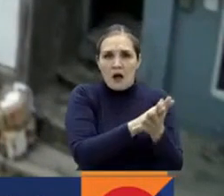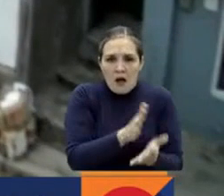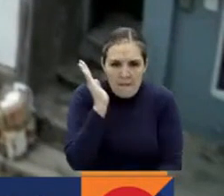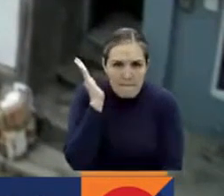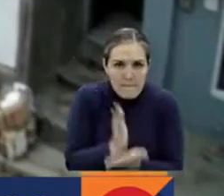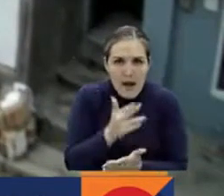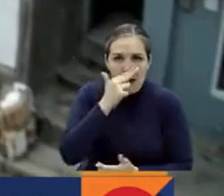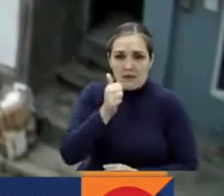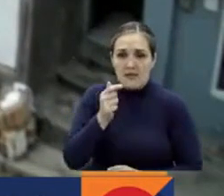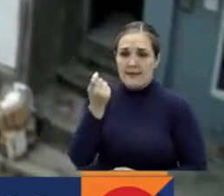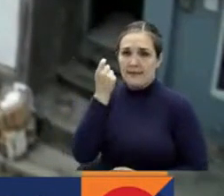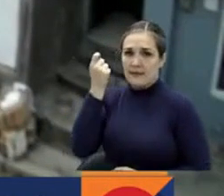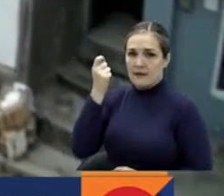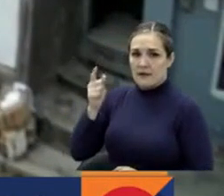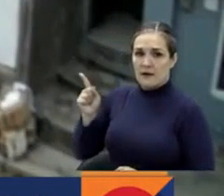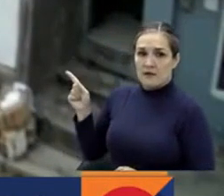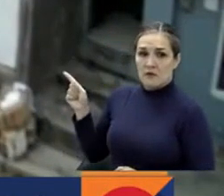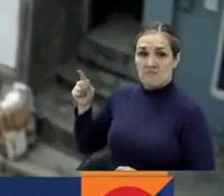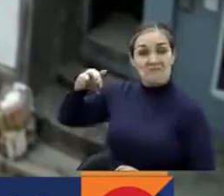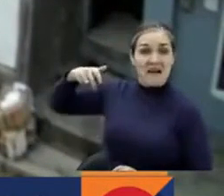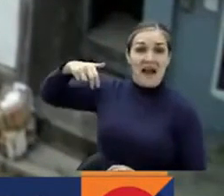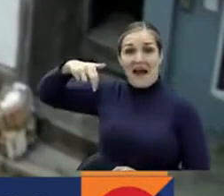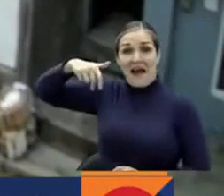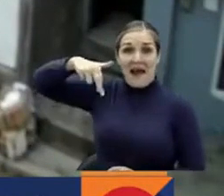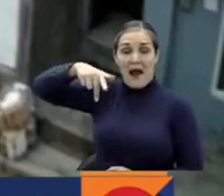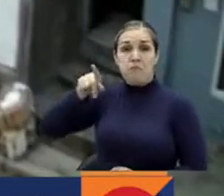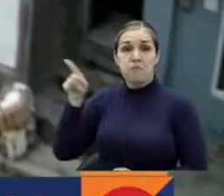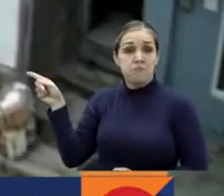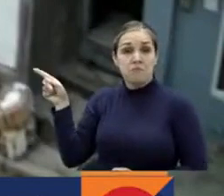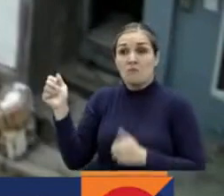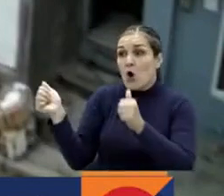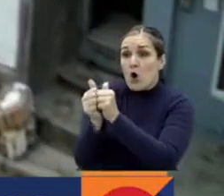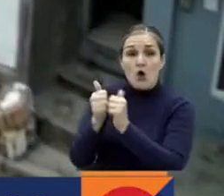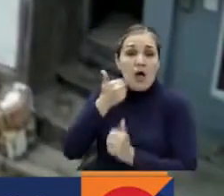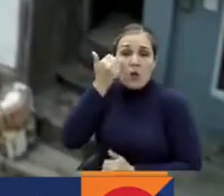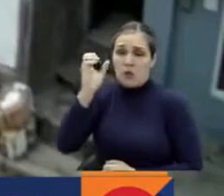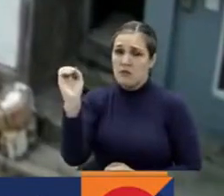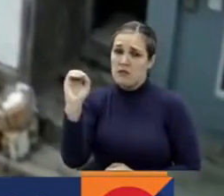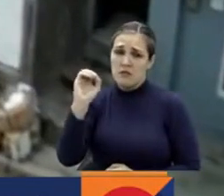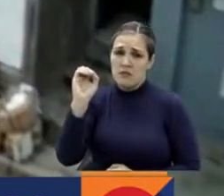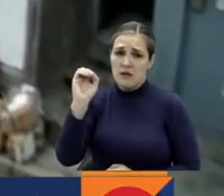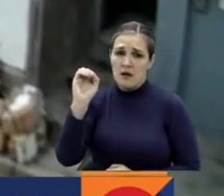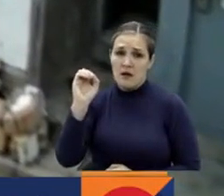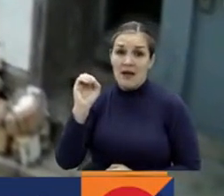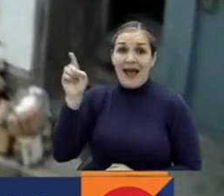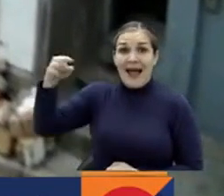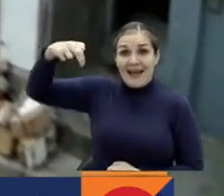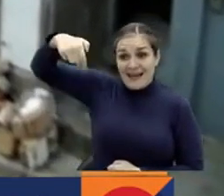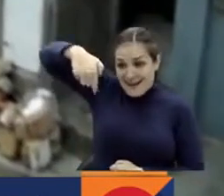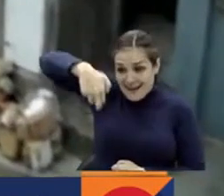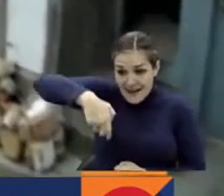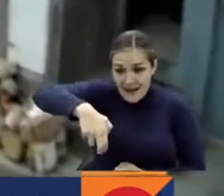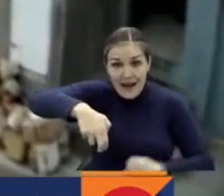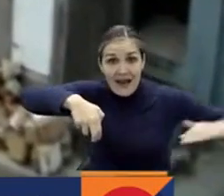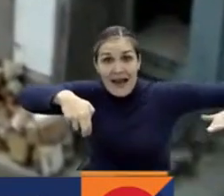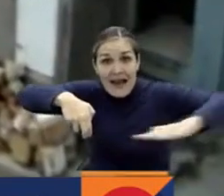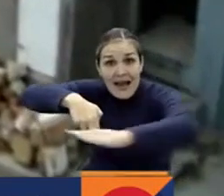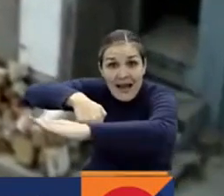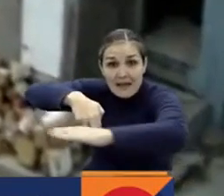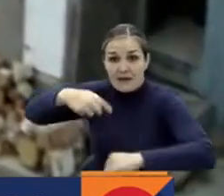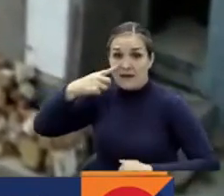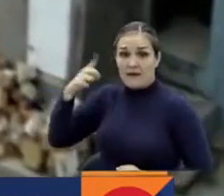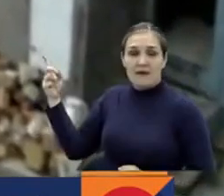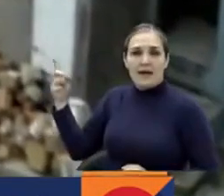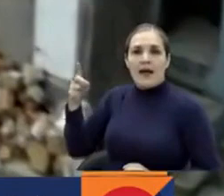estado crítico de salud. La niña salió corriendo de su casa sin el acompañamiento de un adulto y bajó las escaleras para atravesar la calle. Esta camioneta